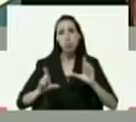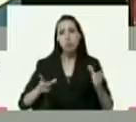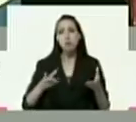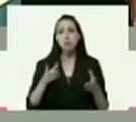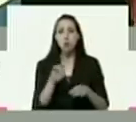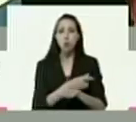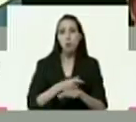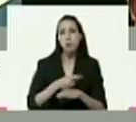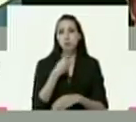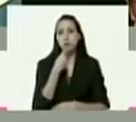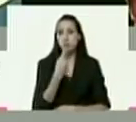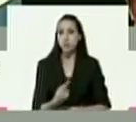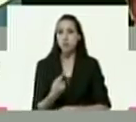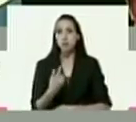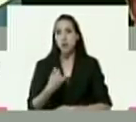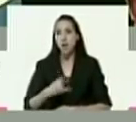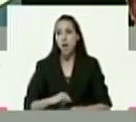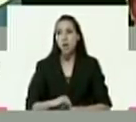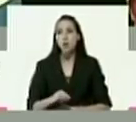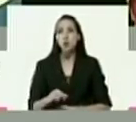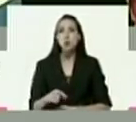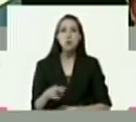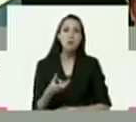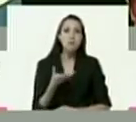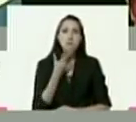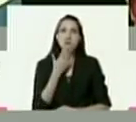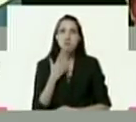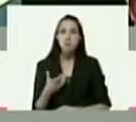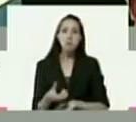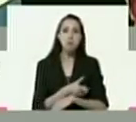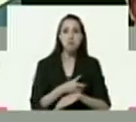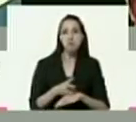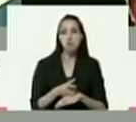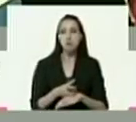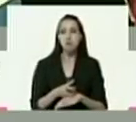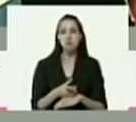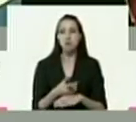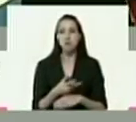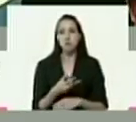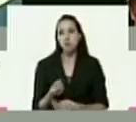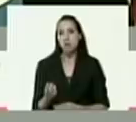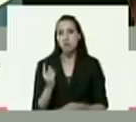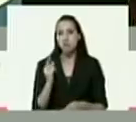gobiernos, hay una delegación fantasma allí que de manera fantasmagórica